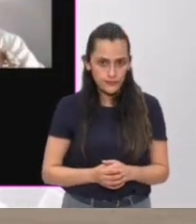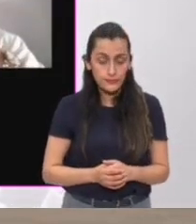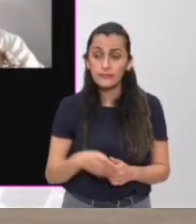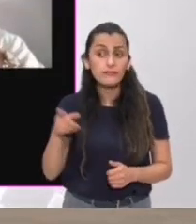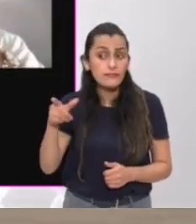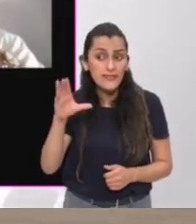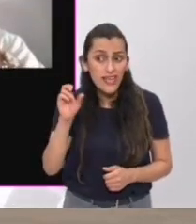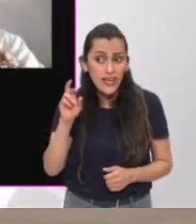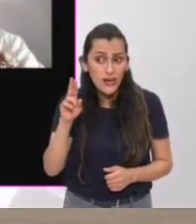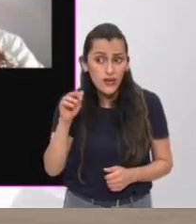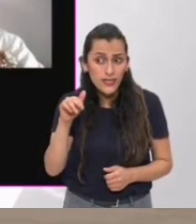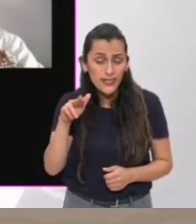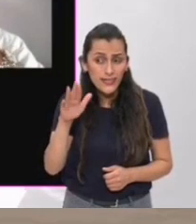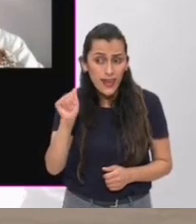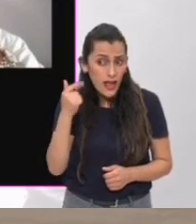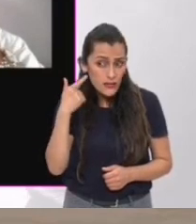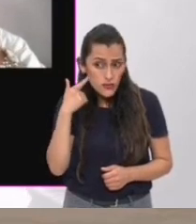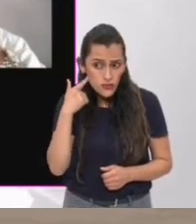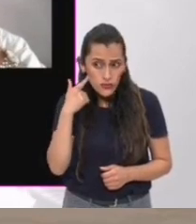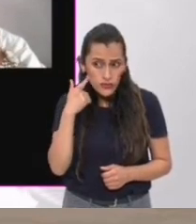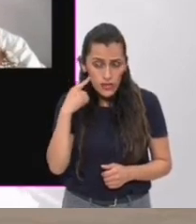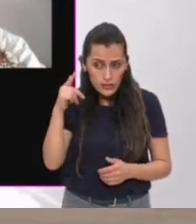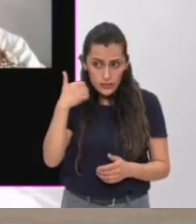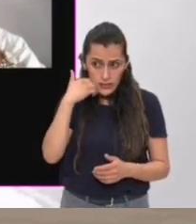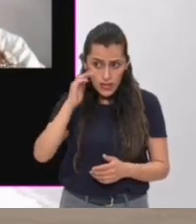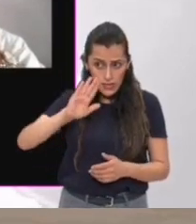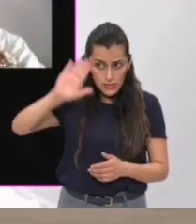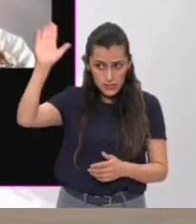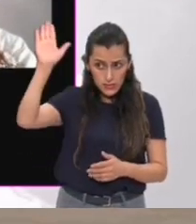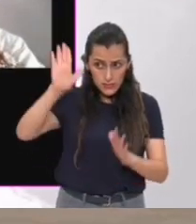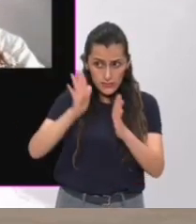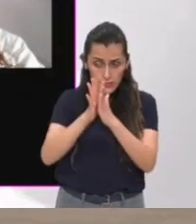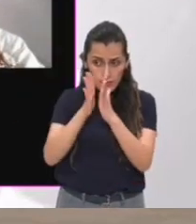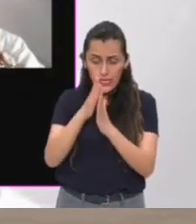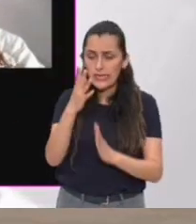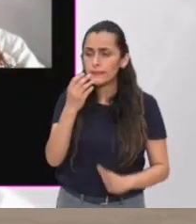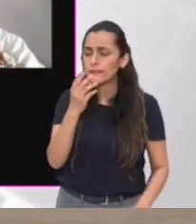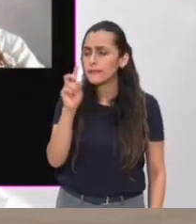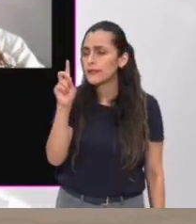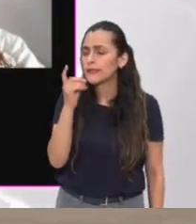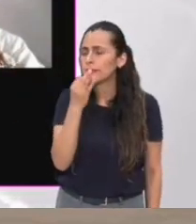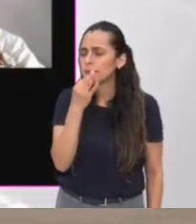Carolina Garza, no sé si nos escucha. Ya tenemos su réplica hasta por 30 segundos.